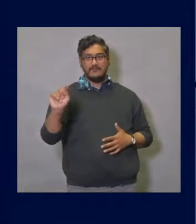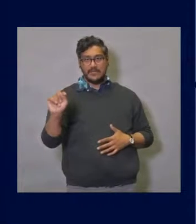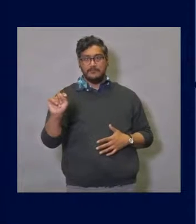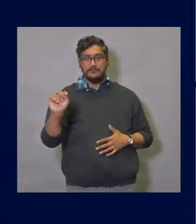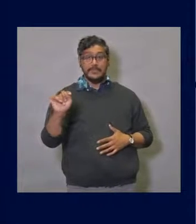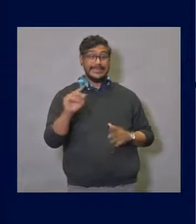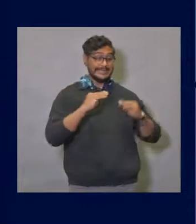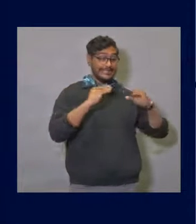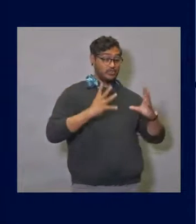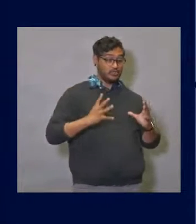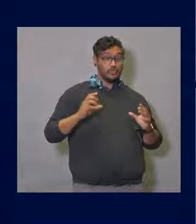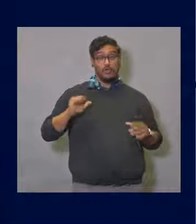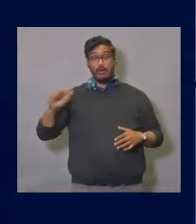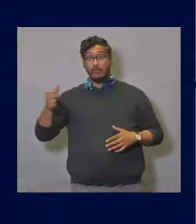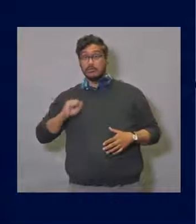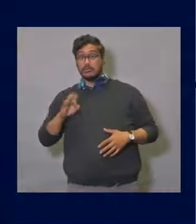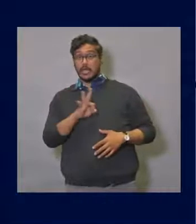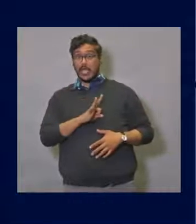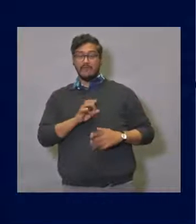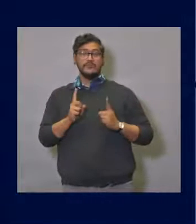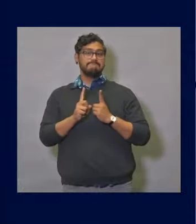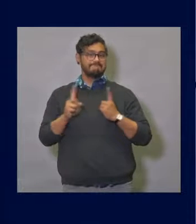Next slide, please.